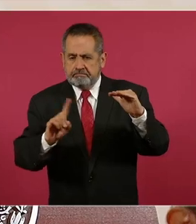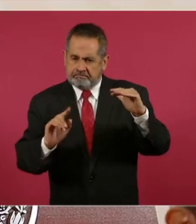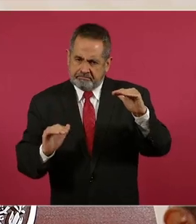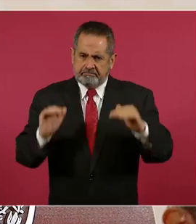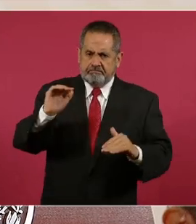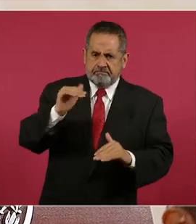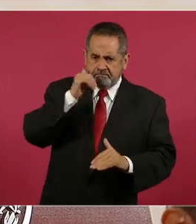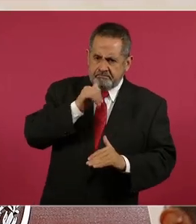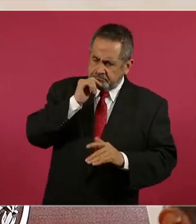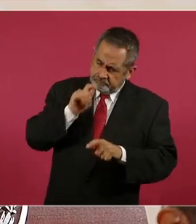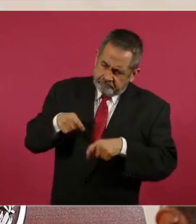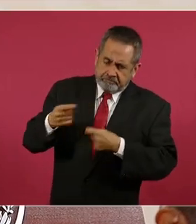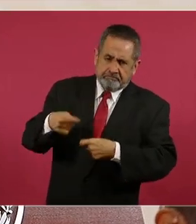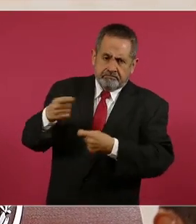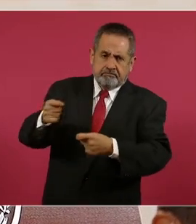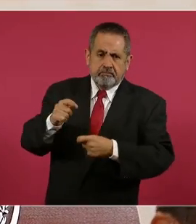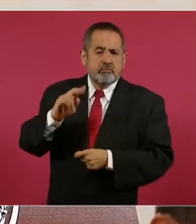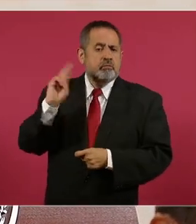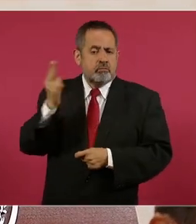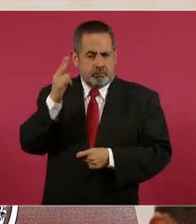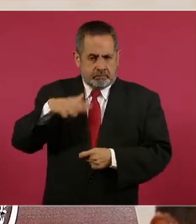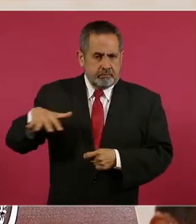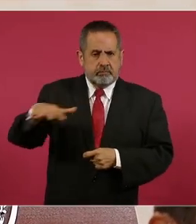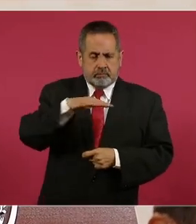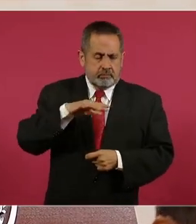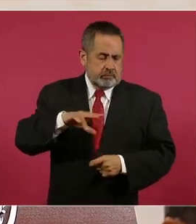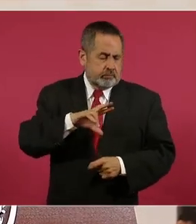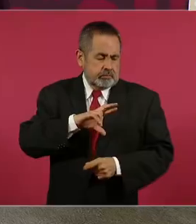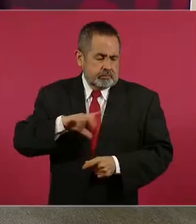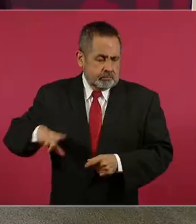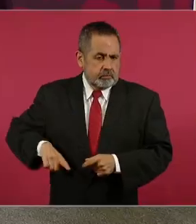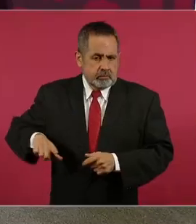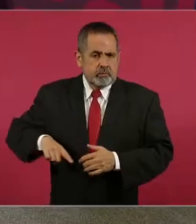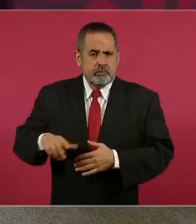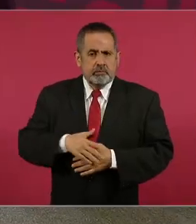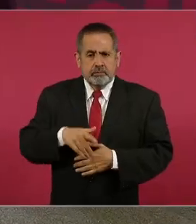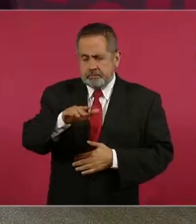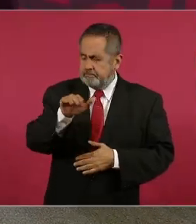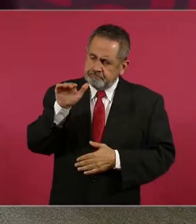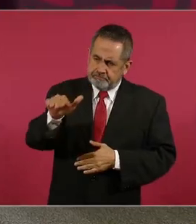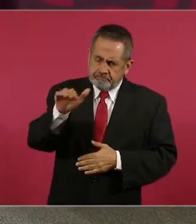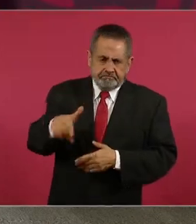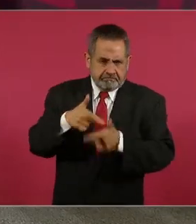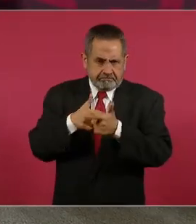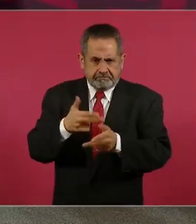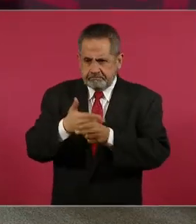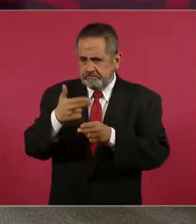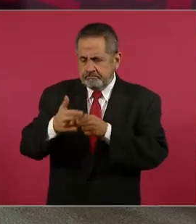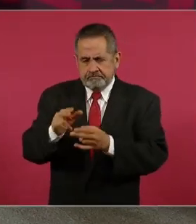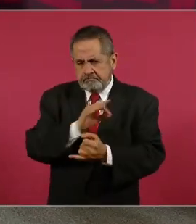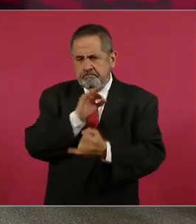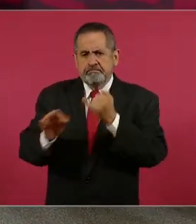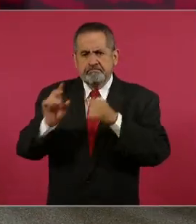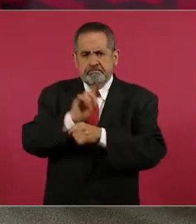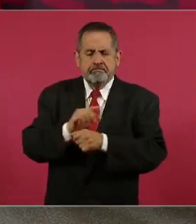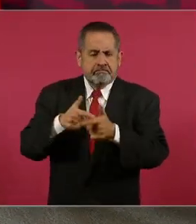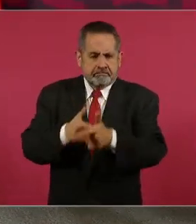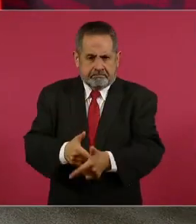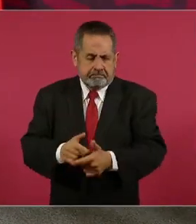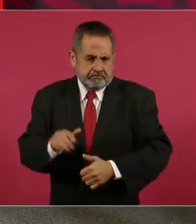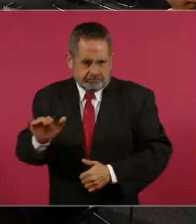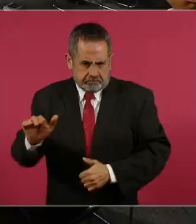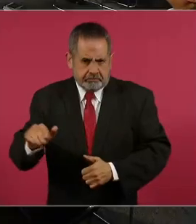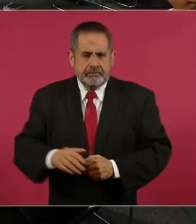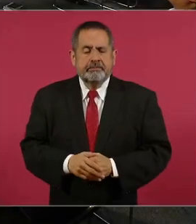universidades públicas. Sí, señor. Y lo vamos a seguir haciendo hasta el último día. Muchas